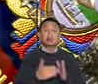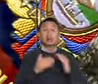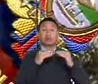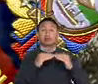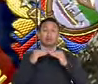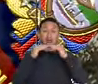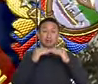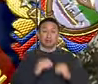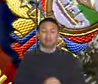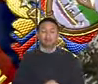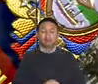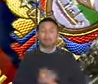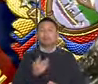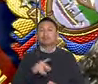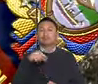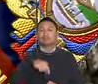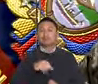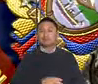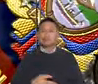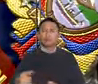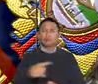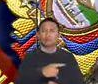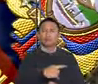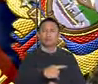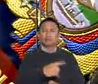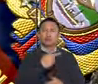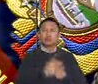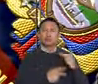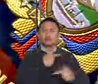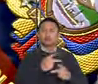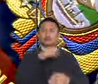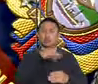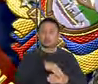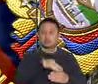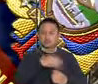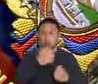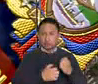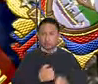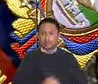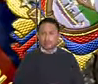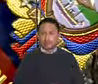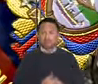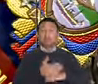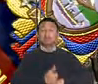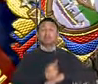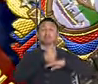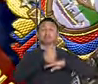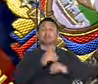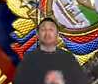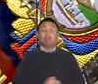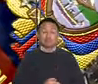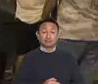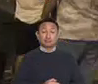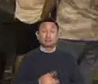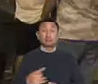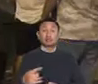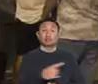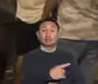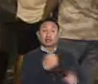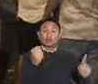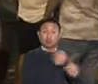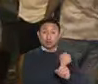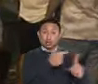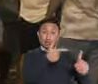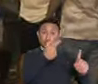democracia y también por alteración y desarrollo del proceso electoral. Las autoridades repudian que los actos de